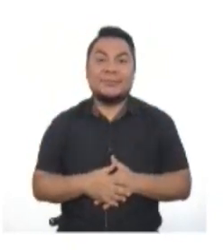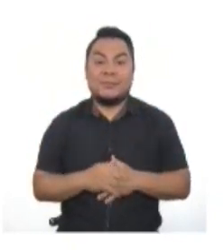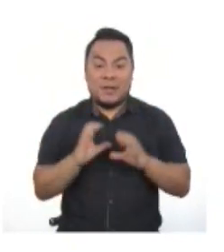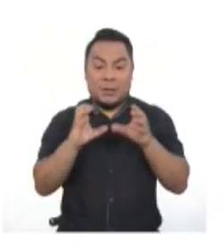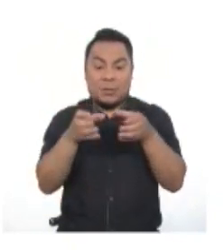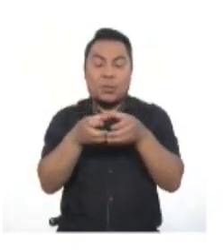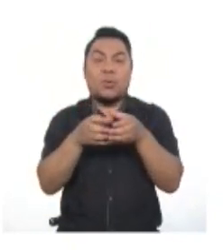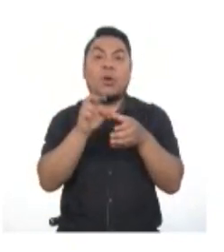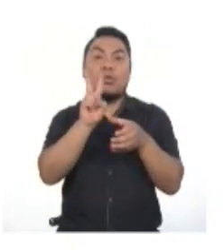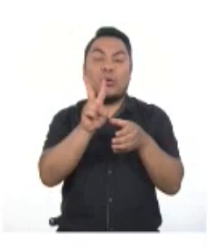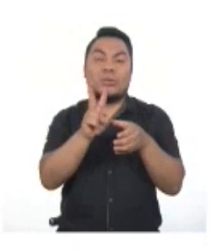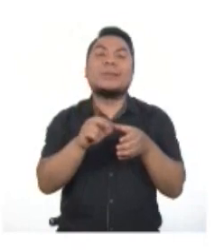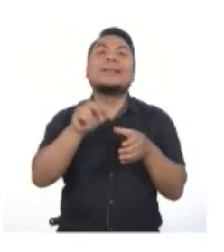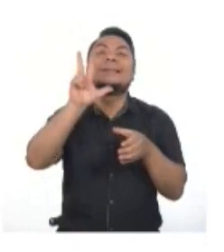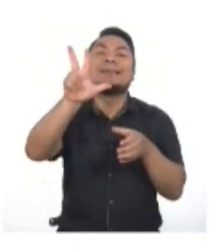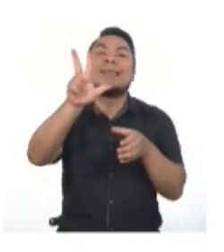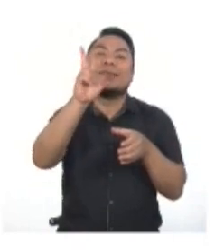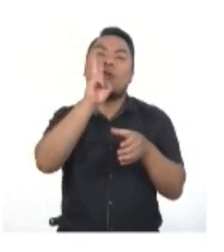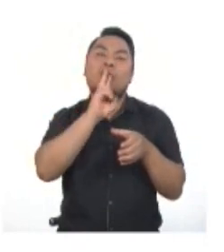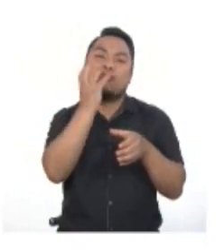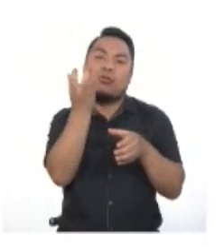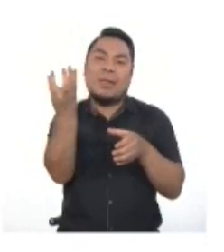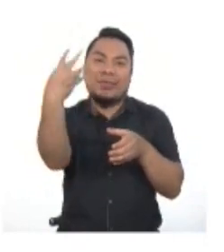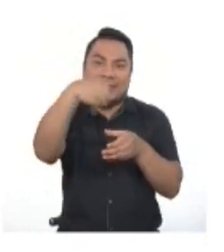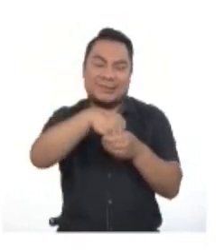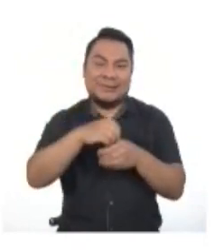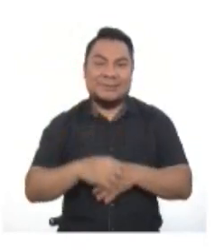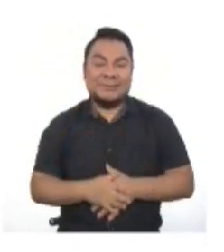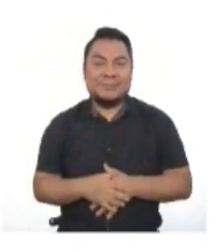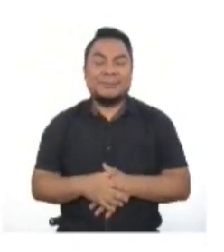2 grupos de 3 tomates,